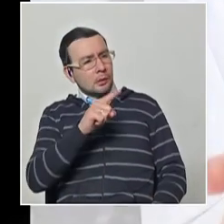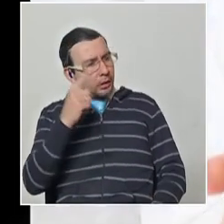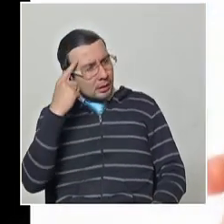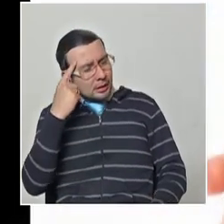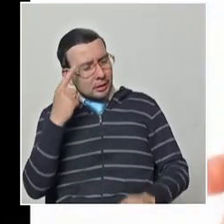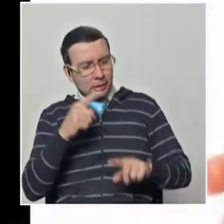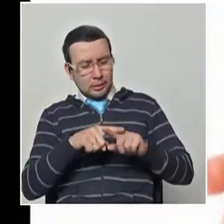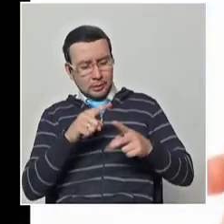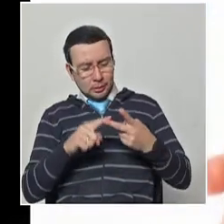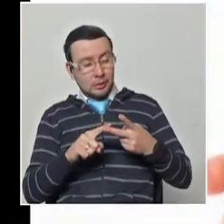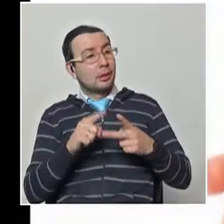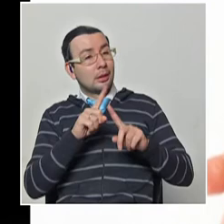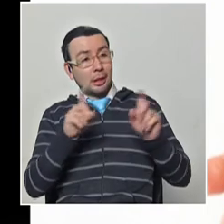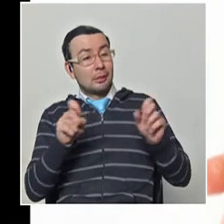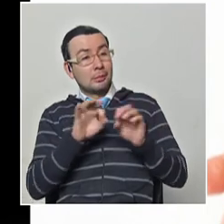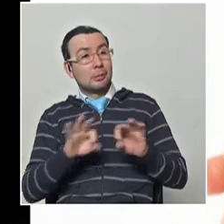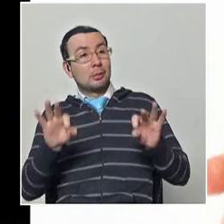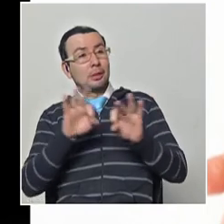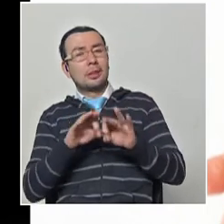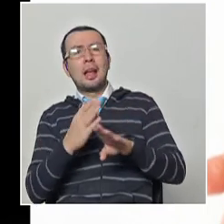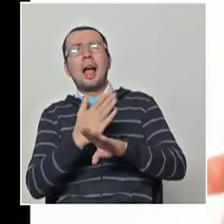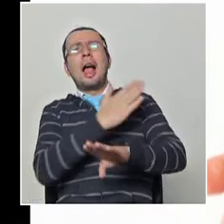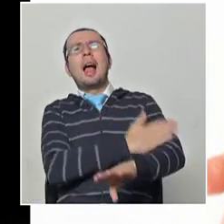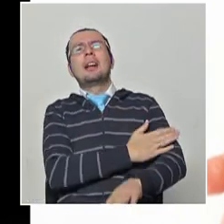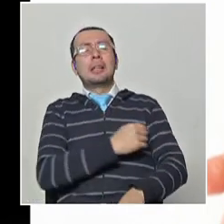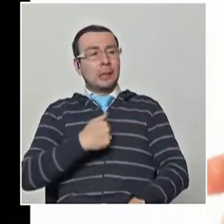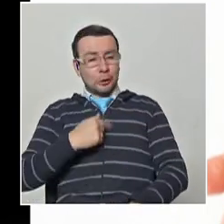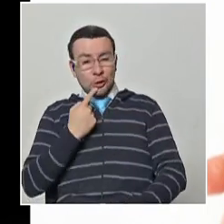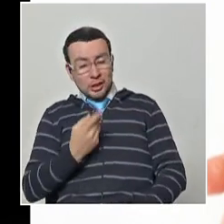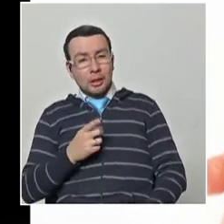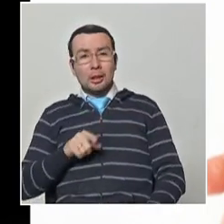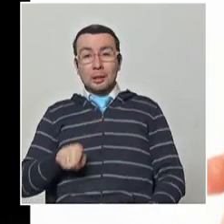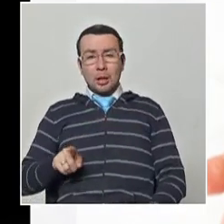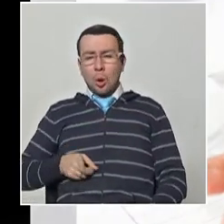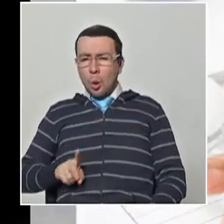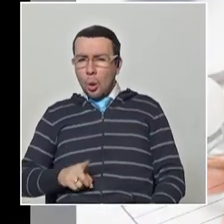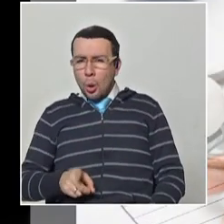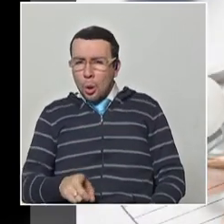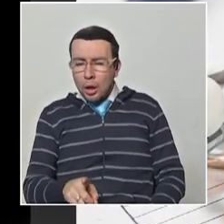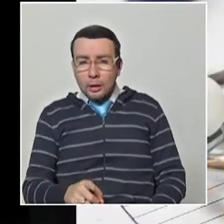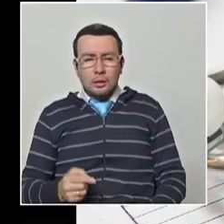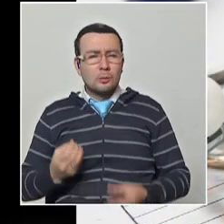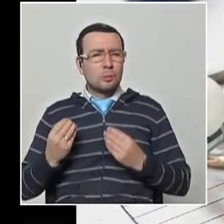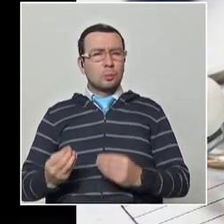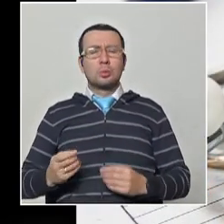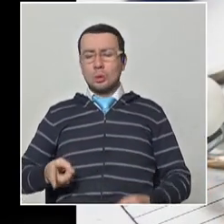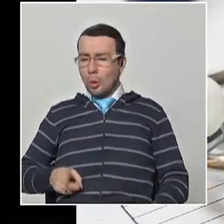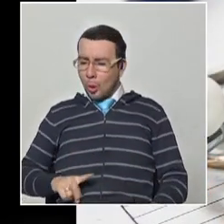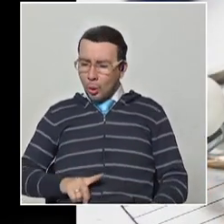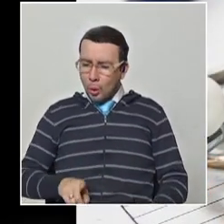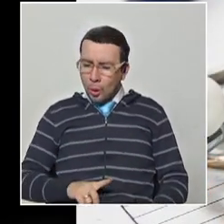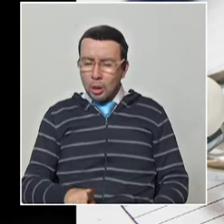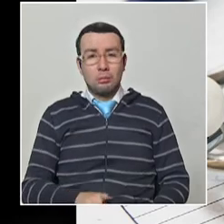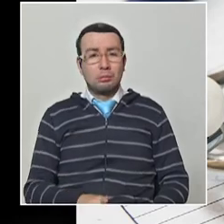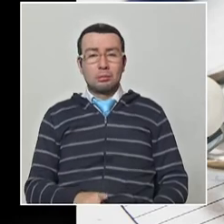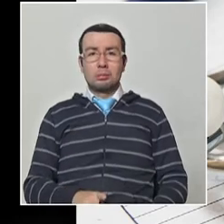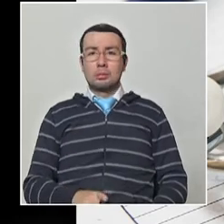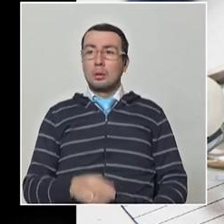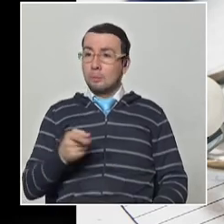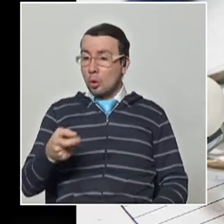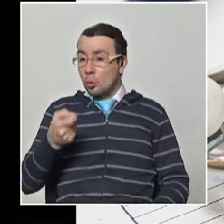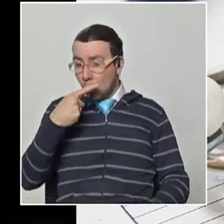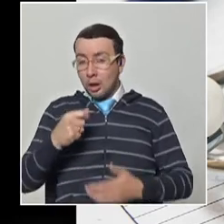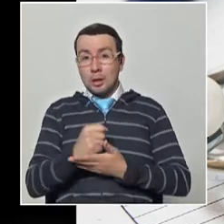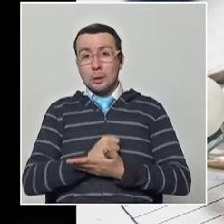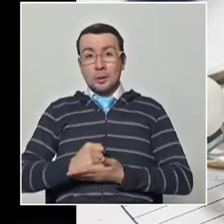importantes que se me pasa ahora en el dolor abdominal los parásitos estamos invadidos de parásitos y yo nunca he visto pues que una buscapina